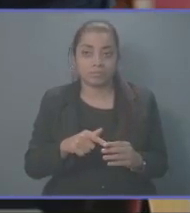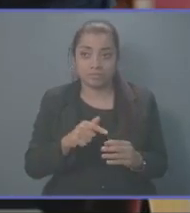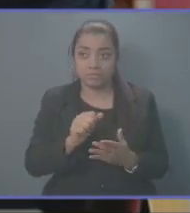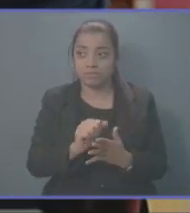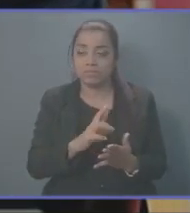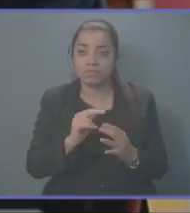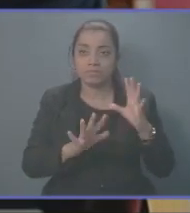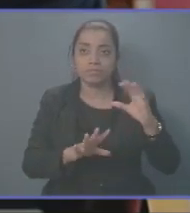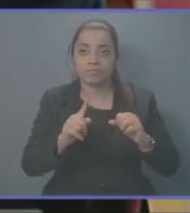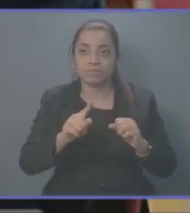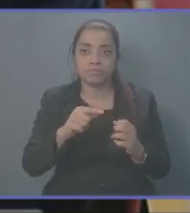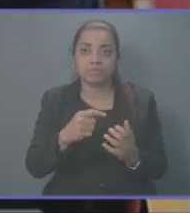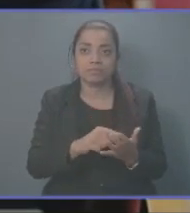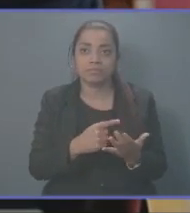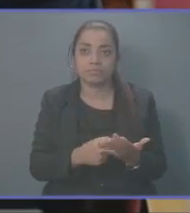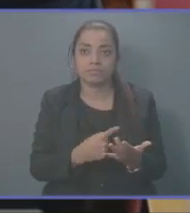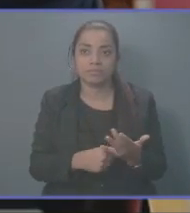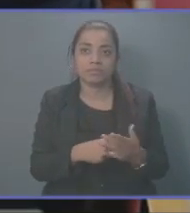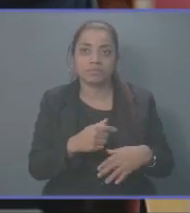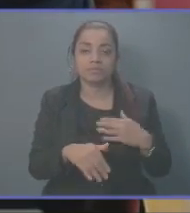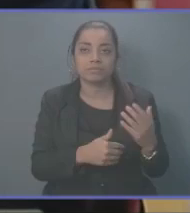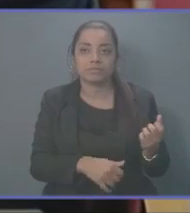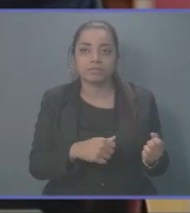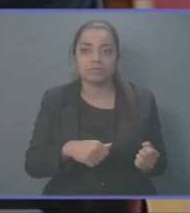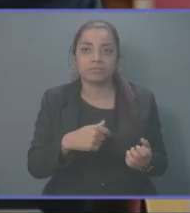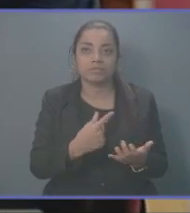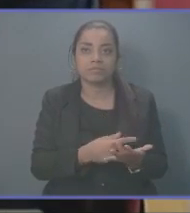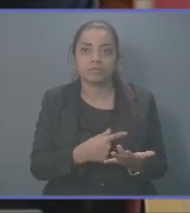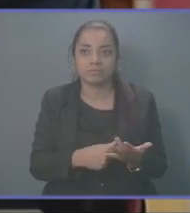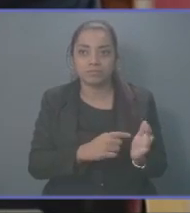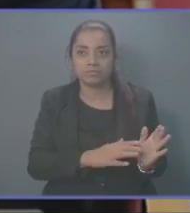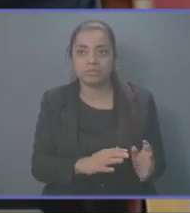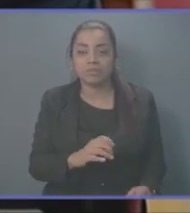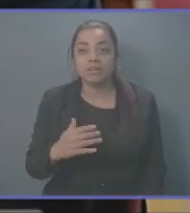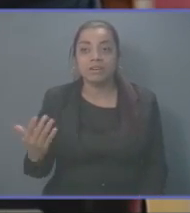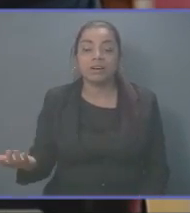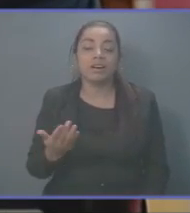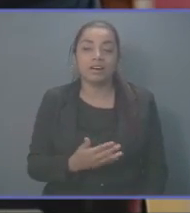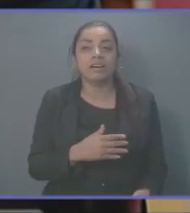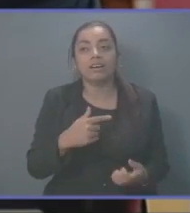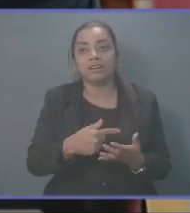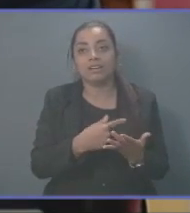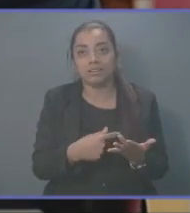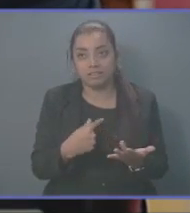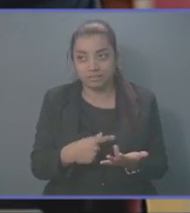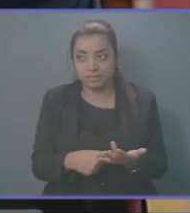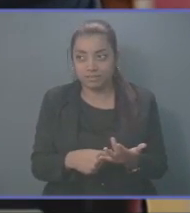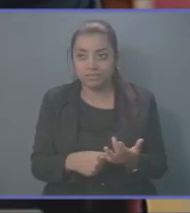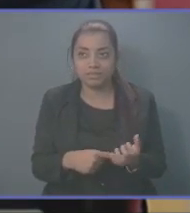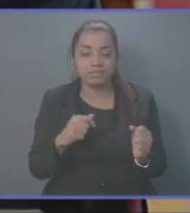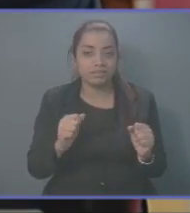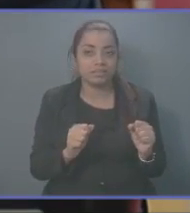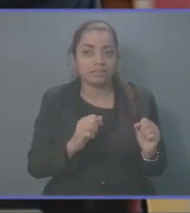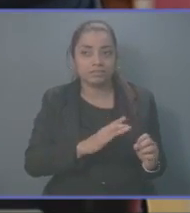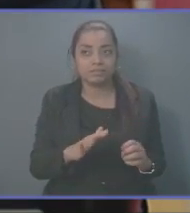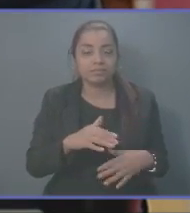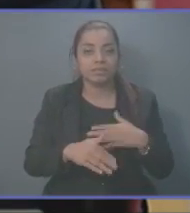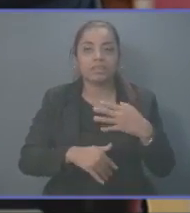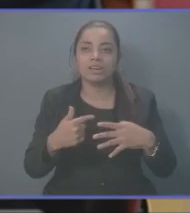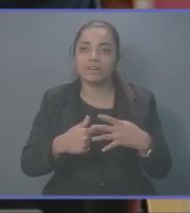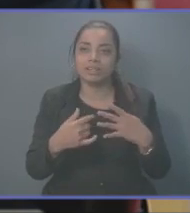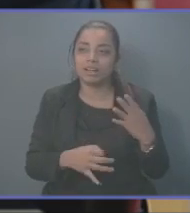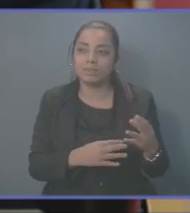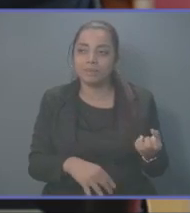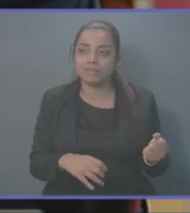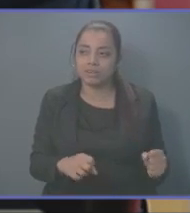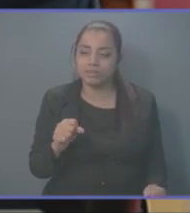Artículo 11. Disposiciones comunes. A. La Dirección General de Impuestos Internos podrá otorgar la respectiva autorización a